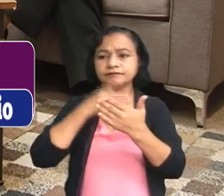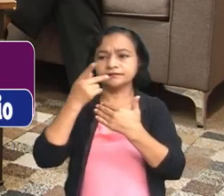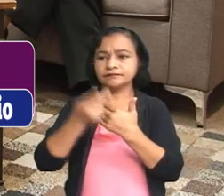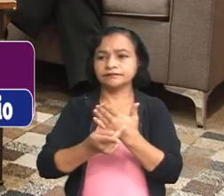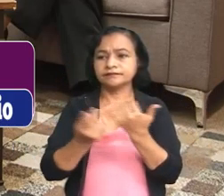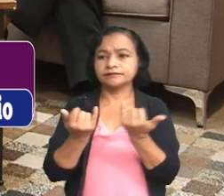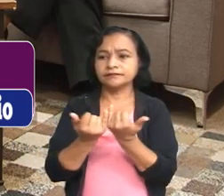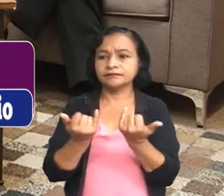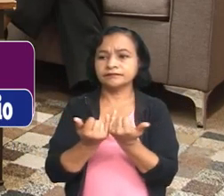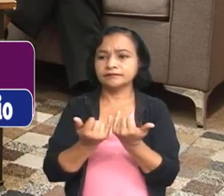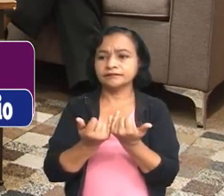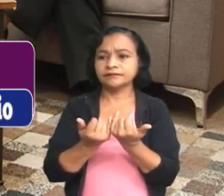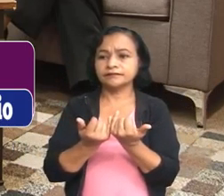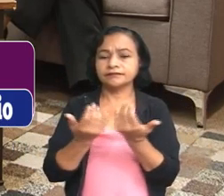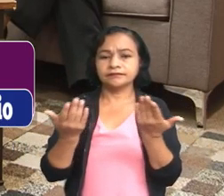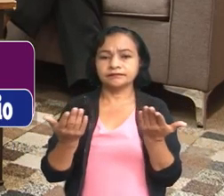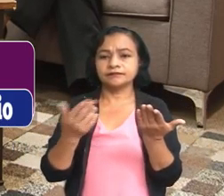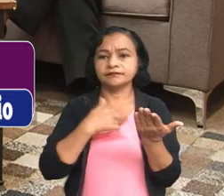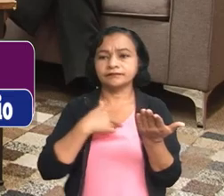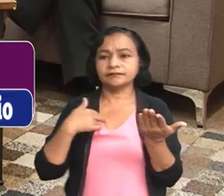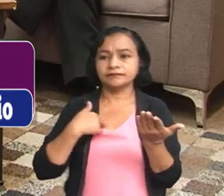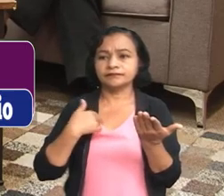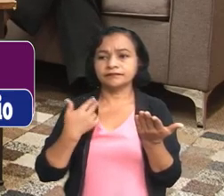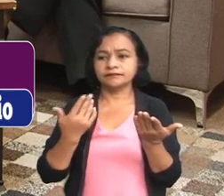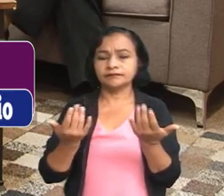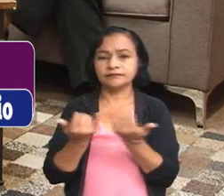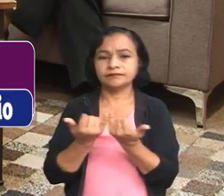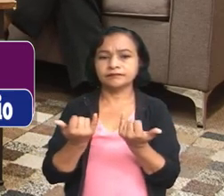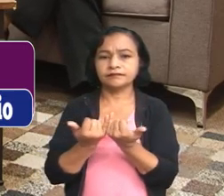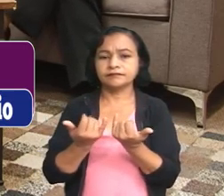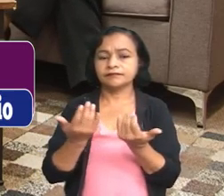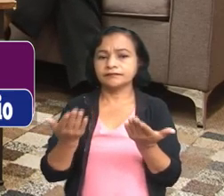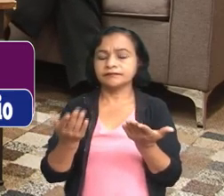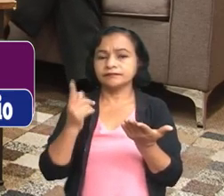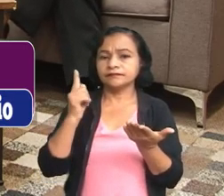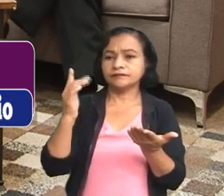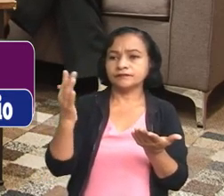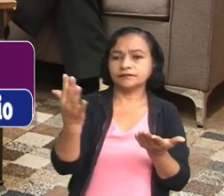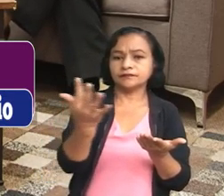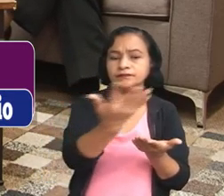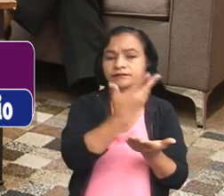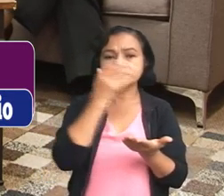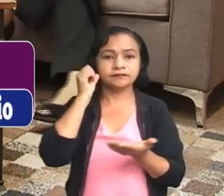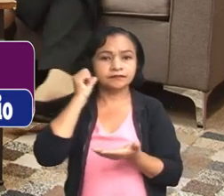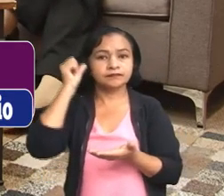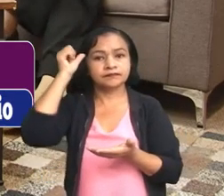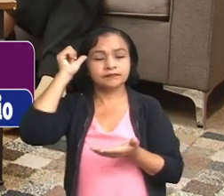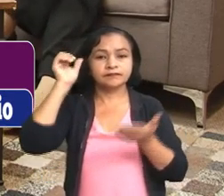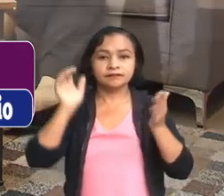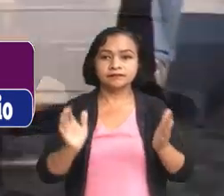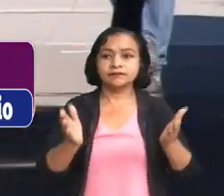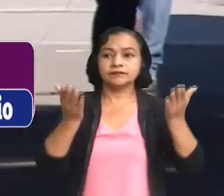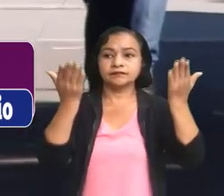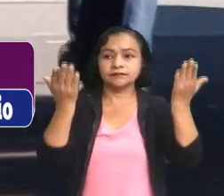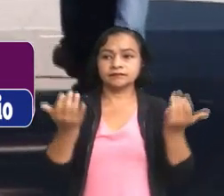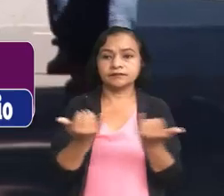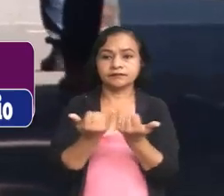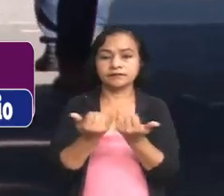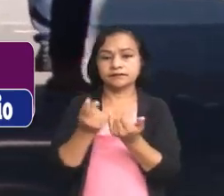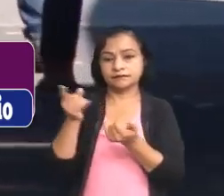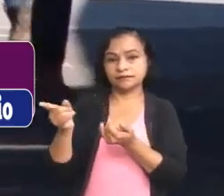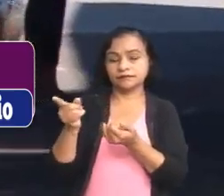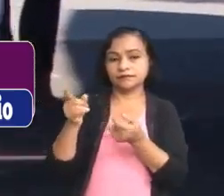están exentos. Exactamente. También sí, hay inclusión a toda para todas las edades, incluso. Para todas las sí, edades. Ya María Gilma